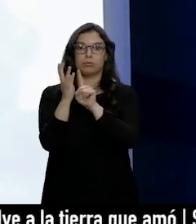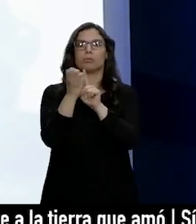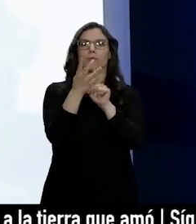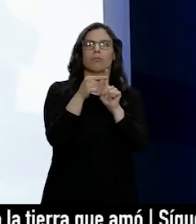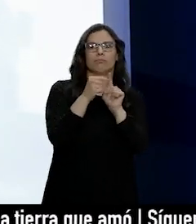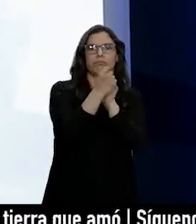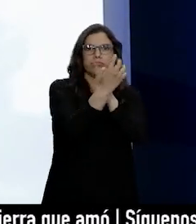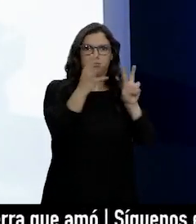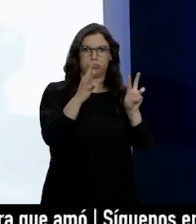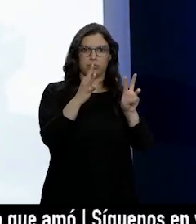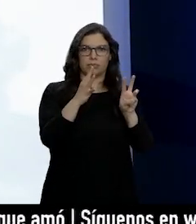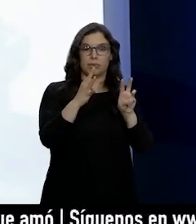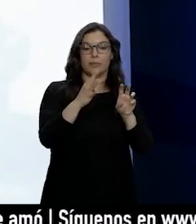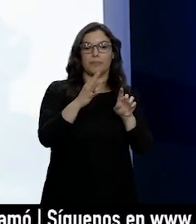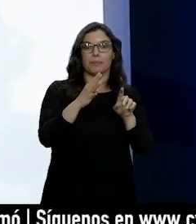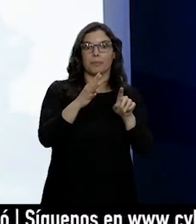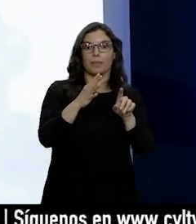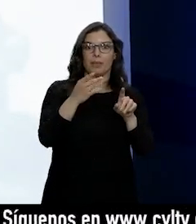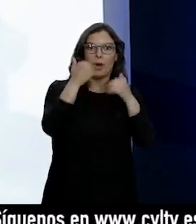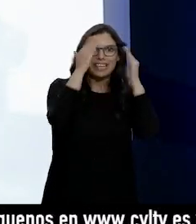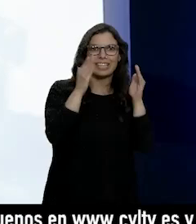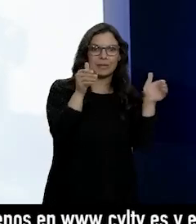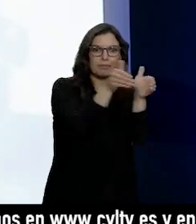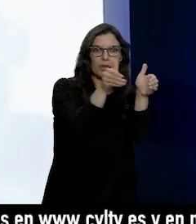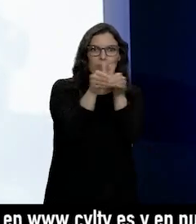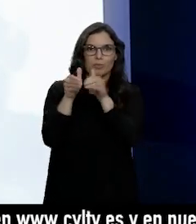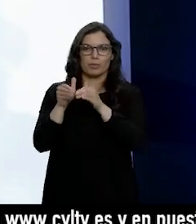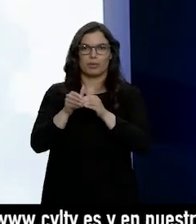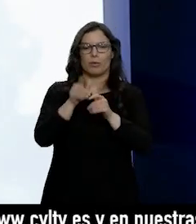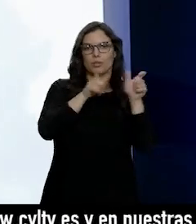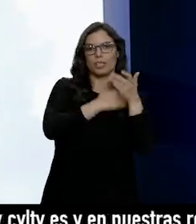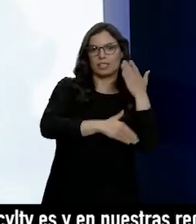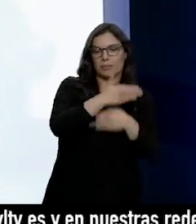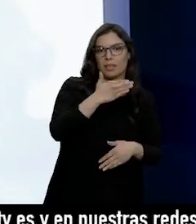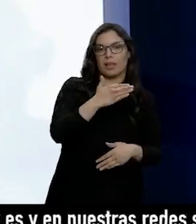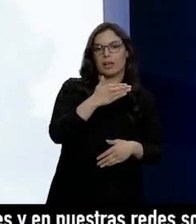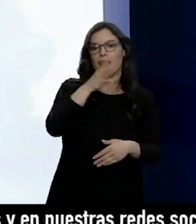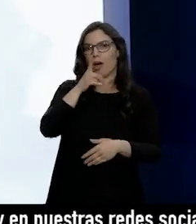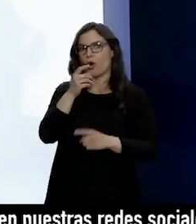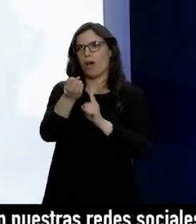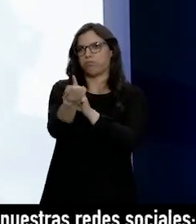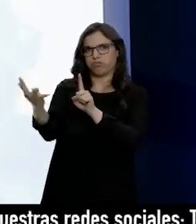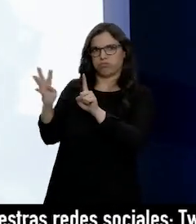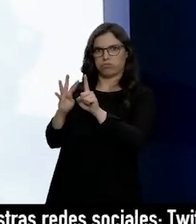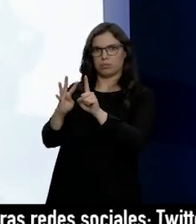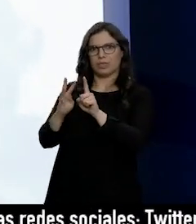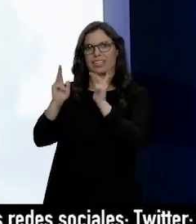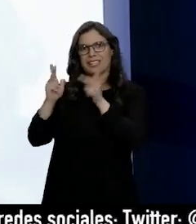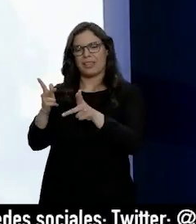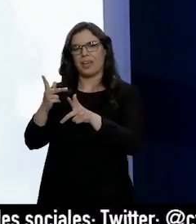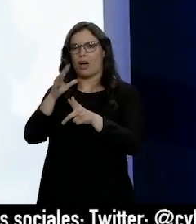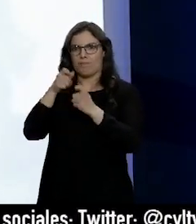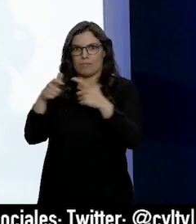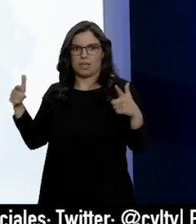Cada profesional atiende a un número mucho menor de personas con discapacidad que lo que va ocurriendo en el ámbito de las